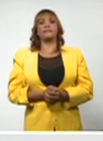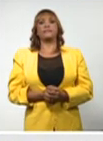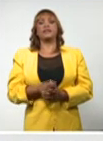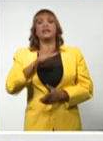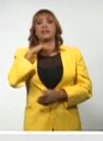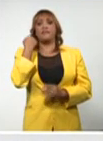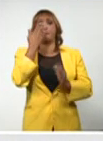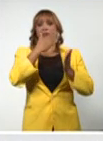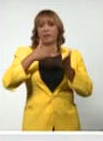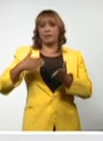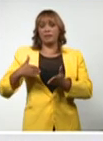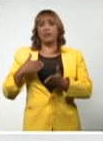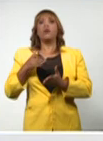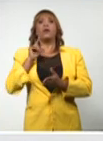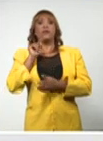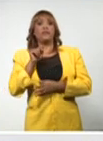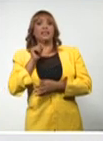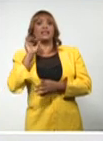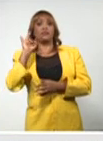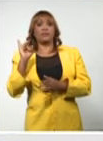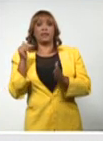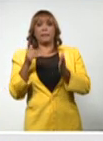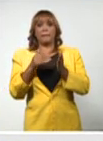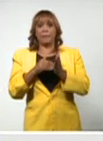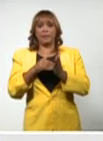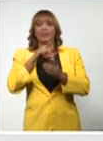Fallecieron, fíjense que de los 6.000 que fallecieron en el mundo,